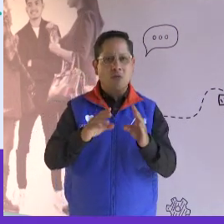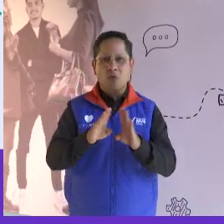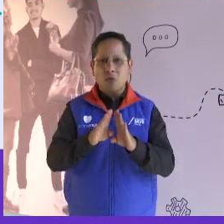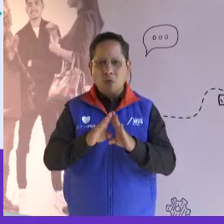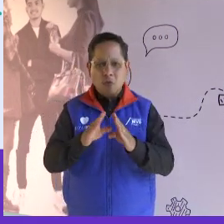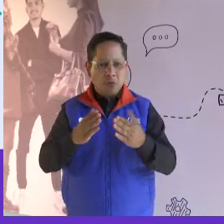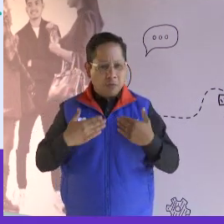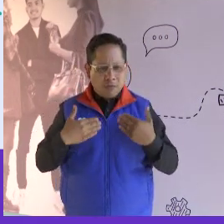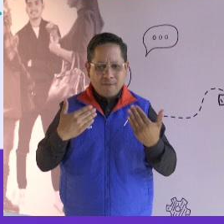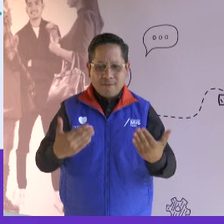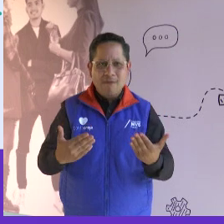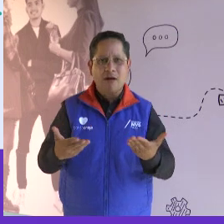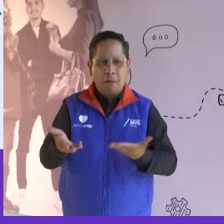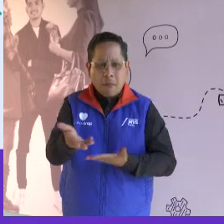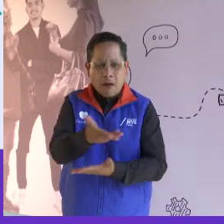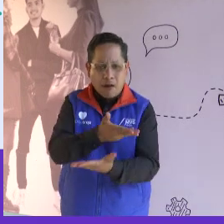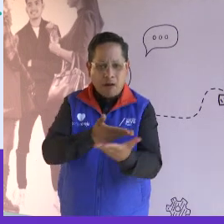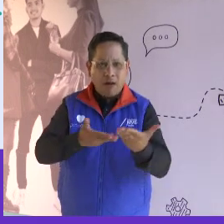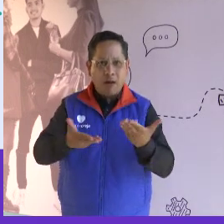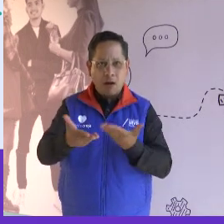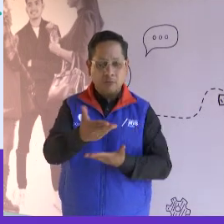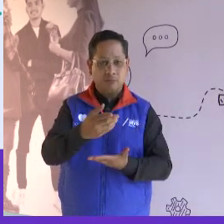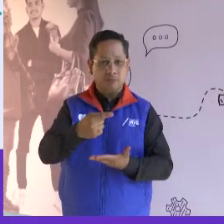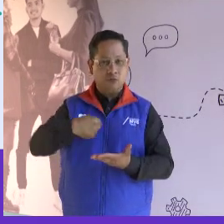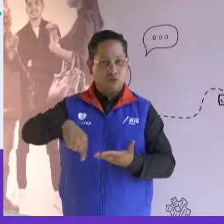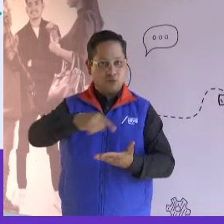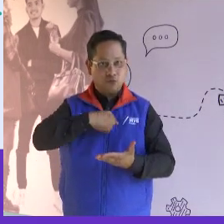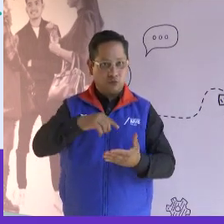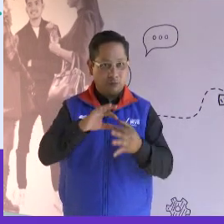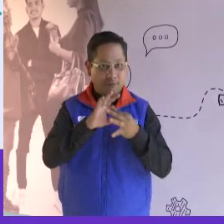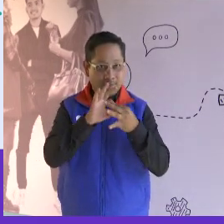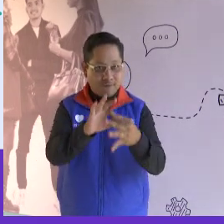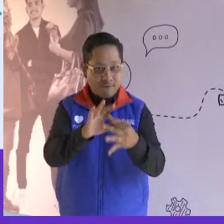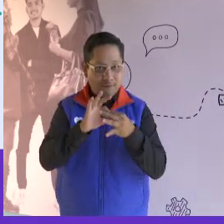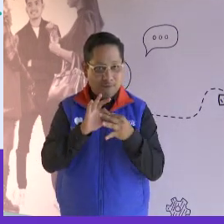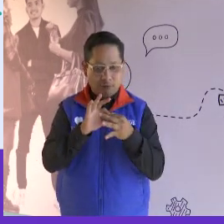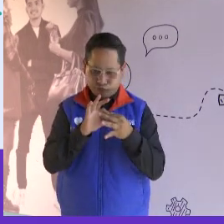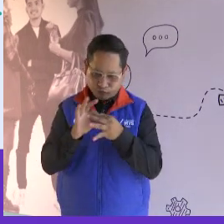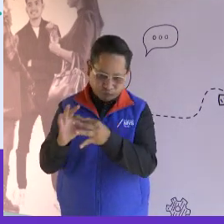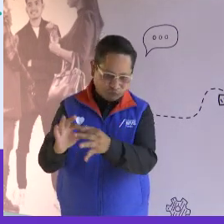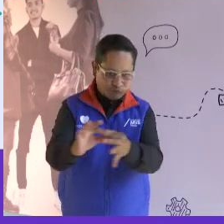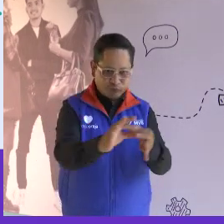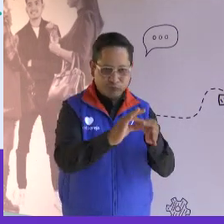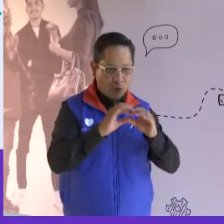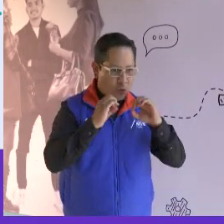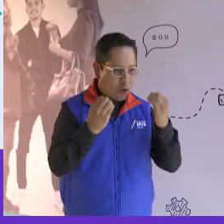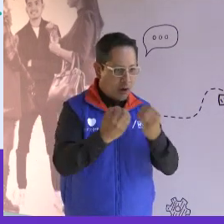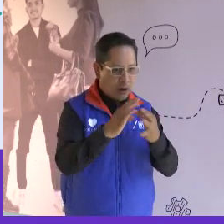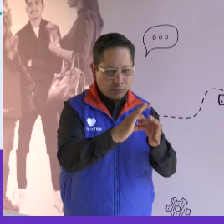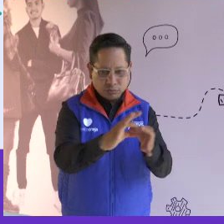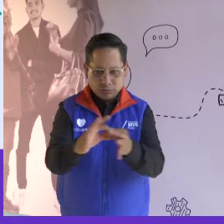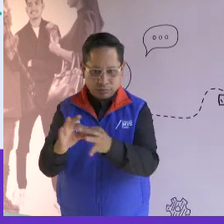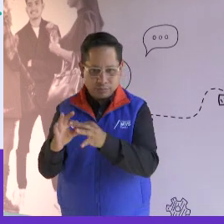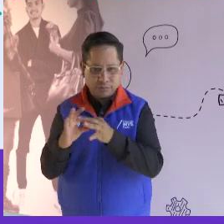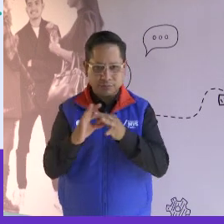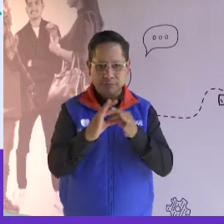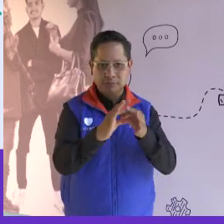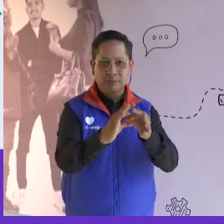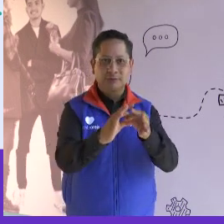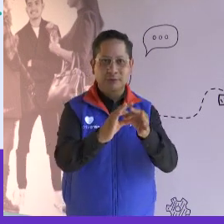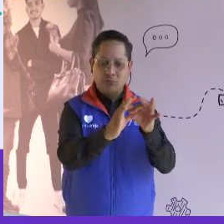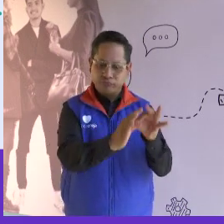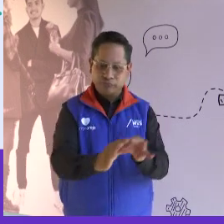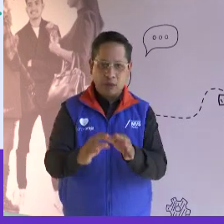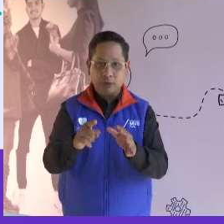genera confianza, ¿no? Y eso sería un poco cuando empiezas una red, que es un poco lo que estamos haciendo desde el grupo de